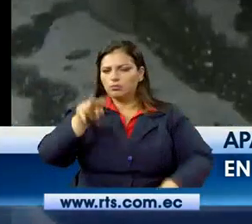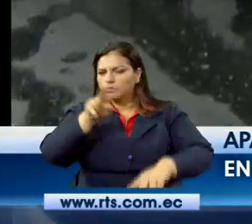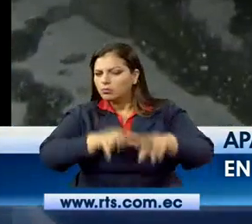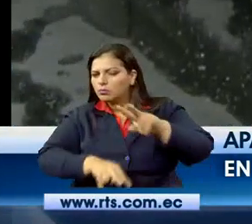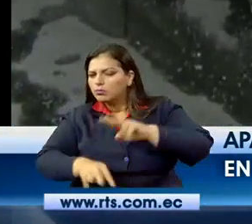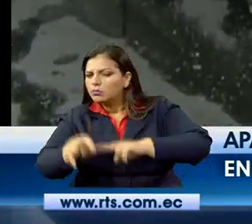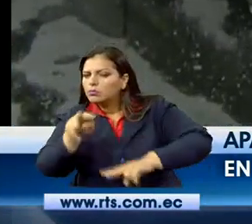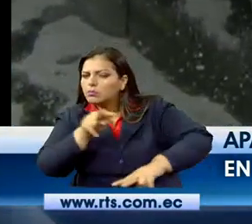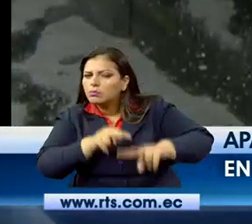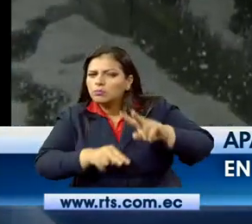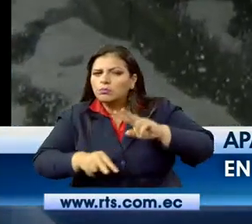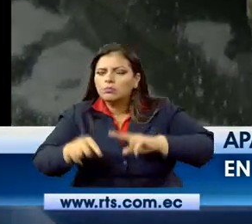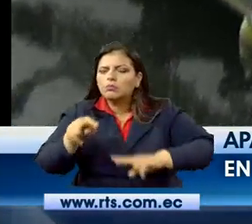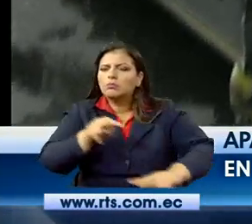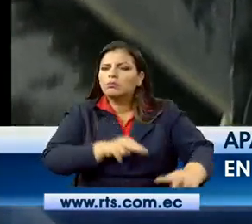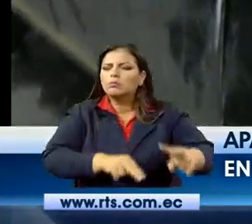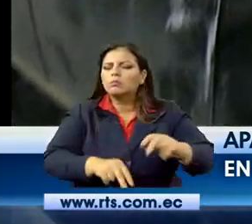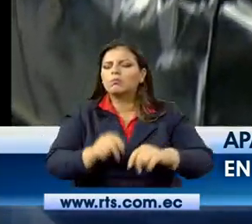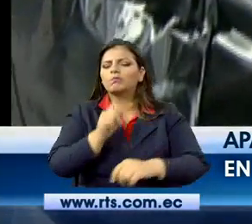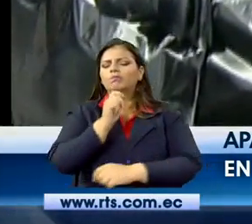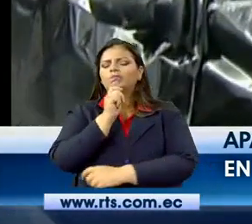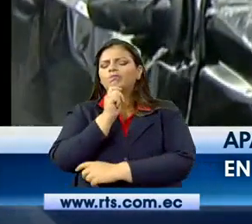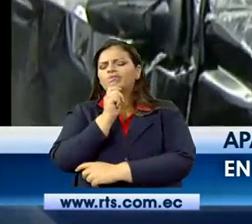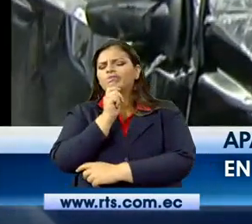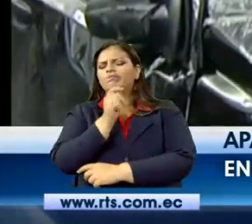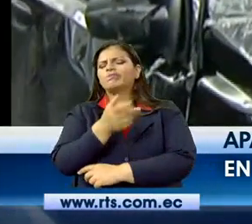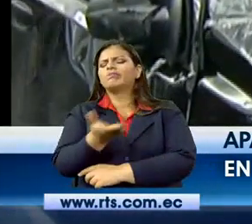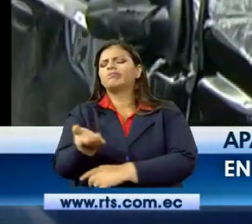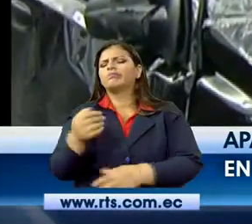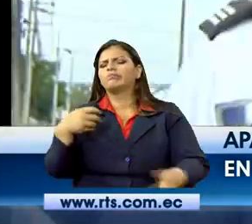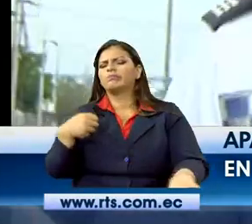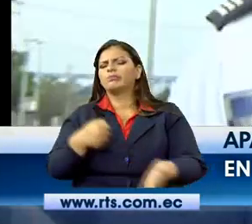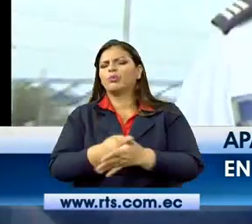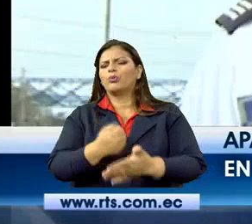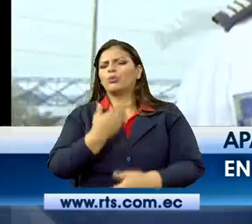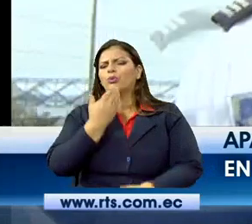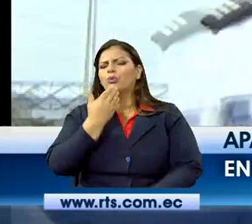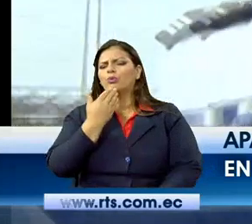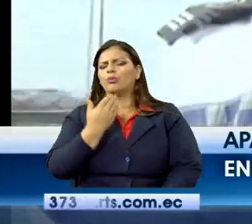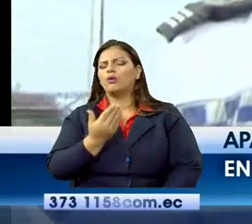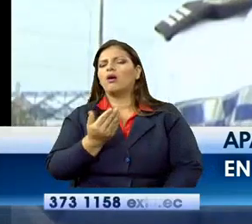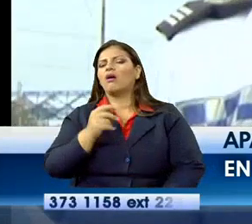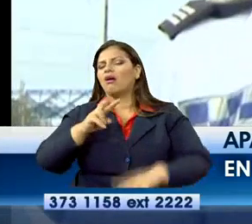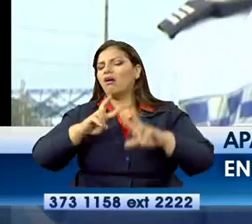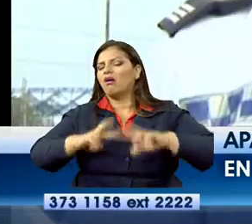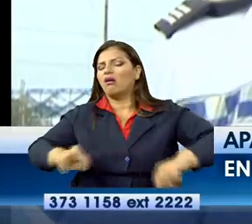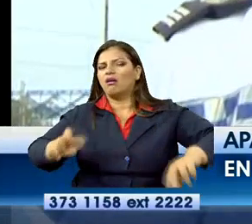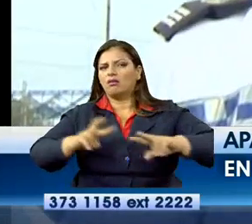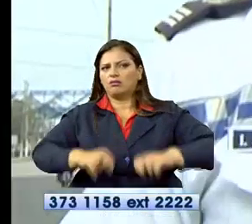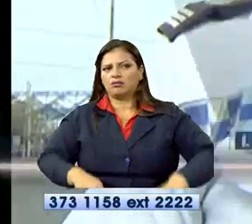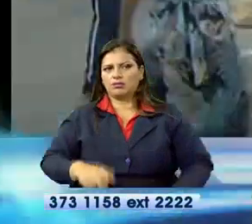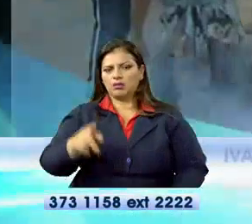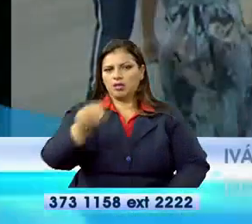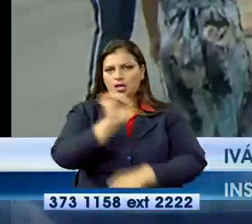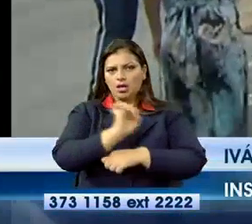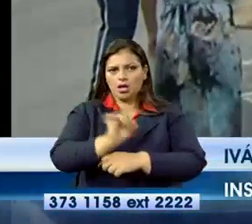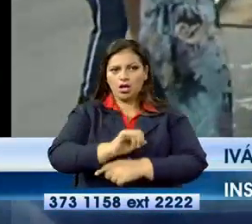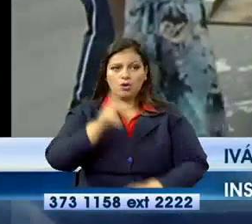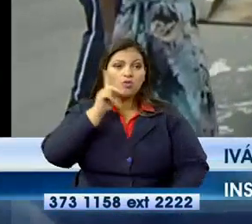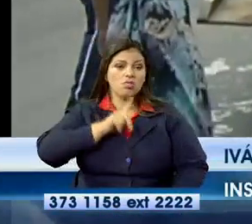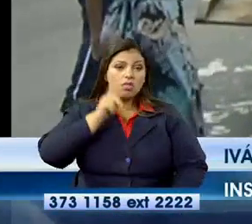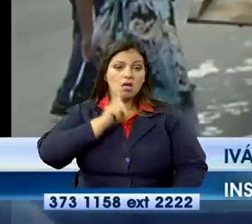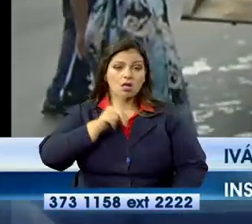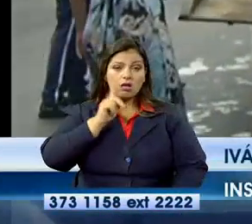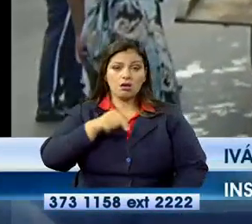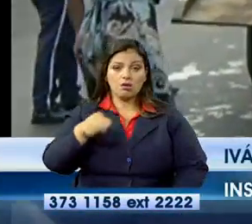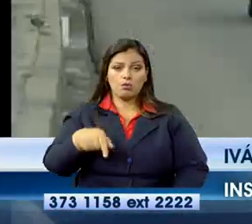indagaban. Trataban de tener una idea clara de lo que había sucedido. Un vehículo de color negro perdió pista y se impactó contra la